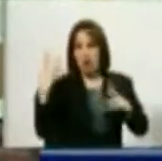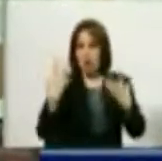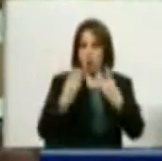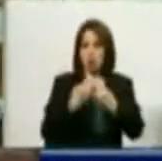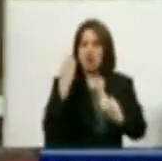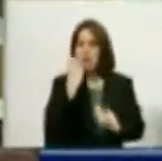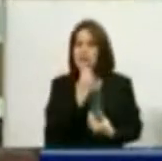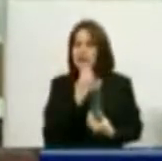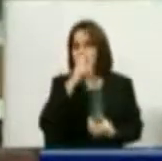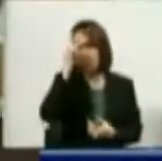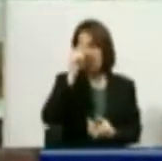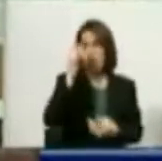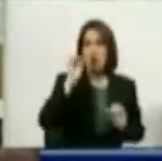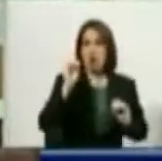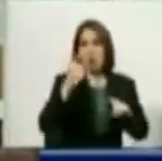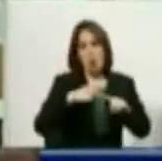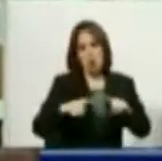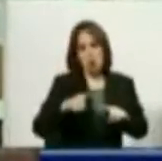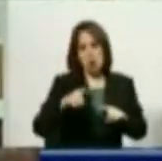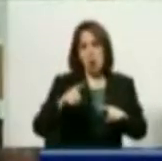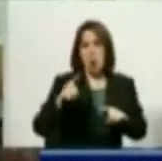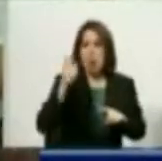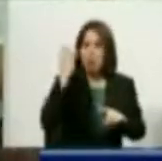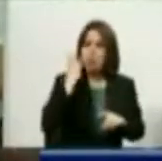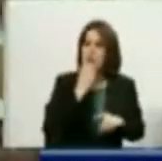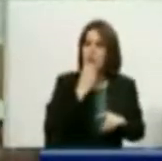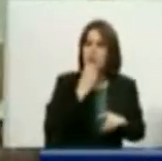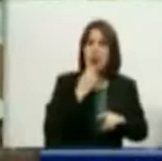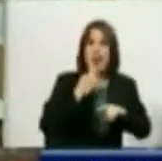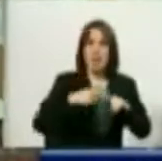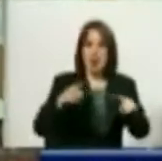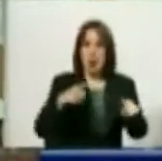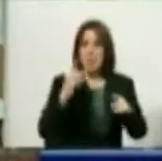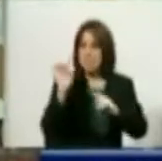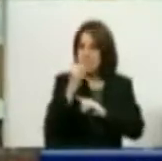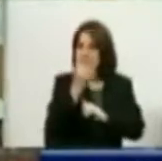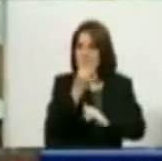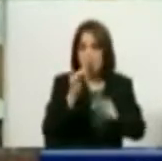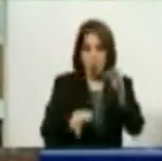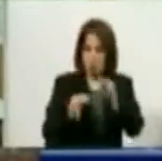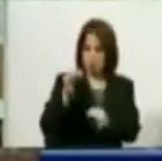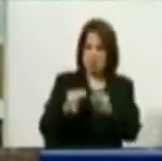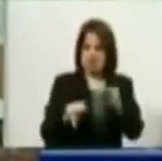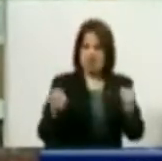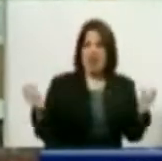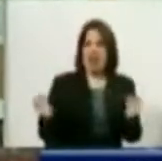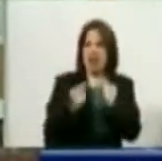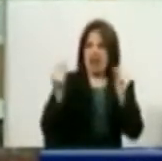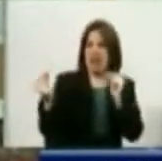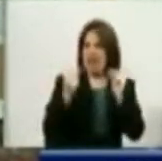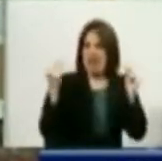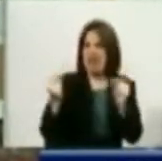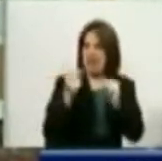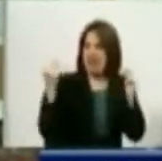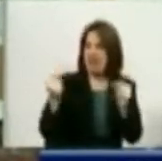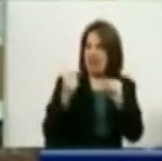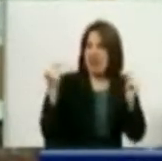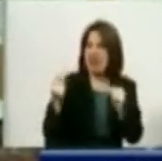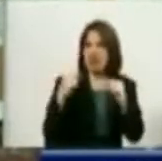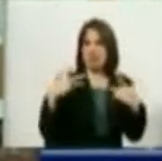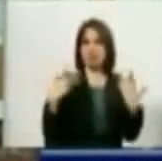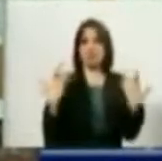o que es mi Pelé con capriles pero que dentro de primero justicia se estén cayendo a golpes entre ellos mismos